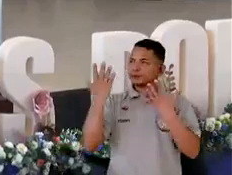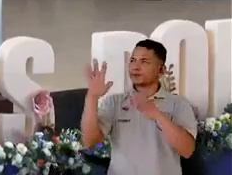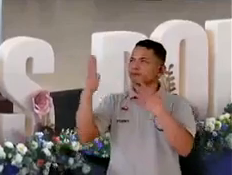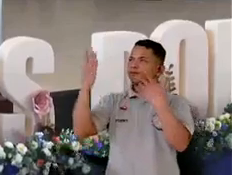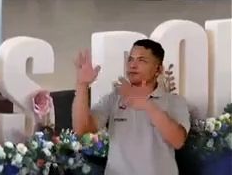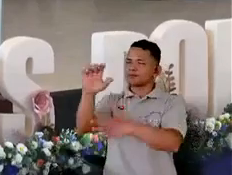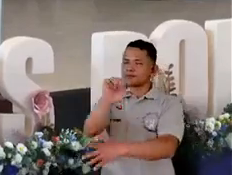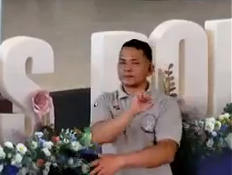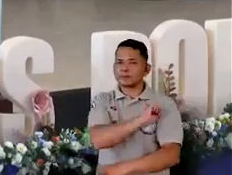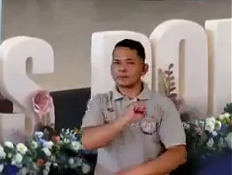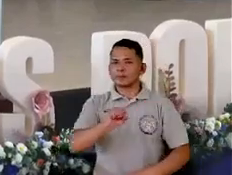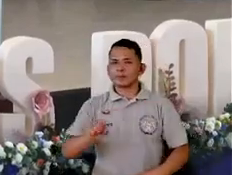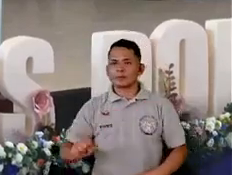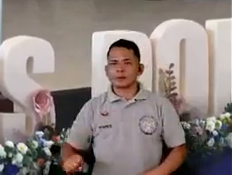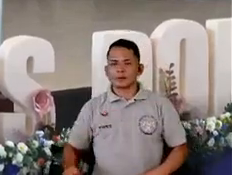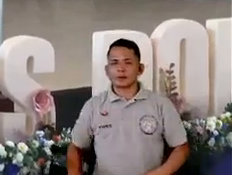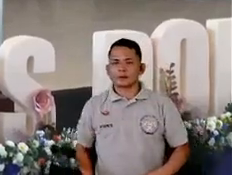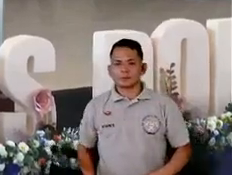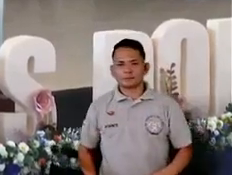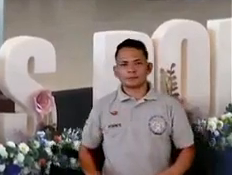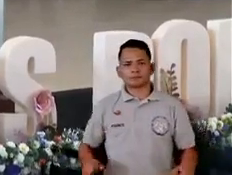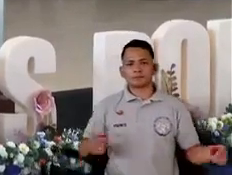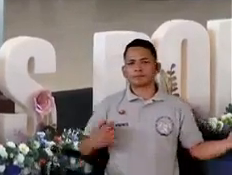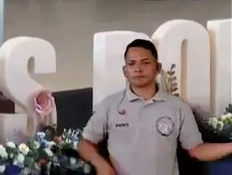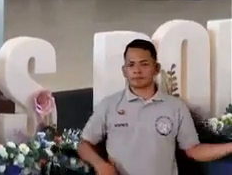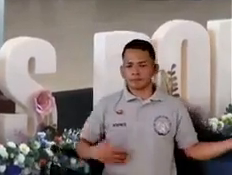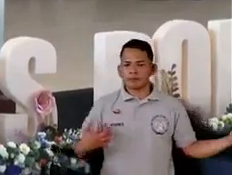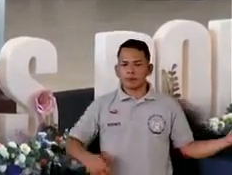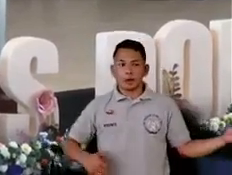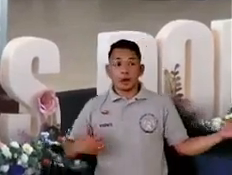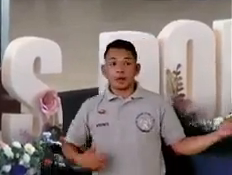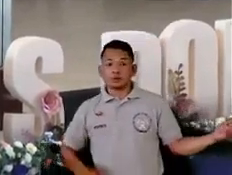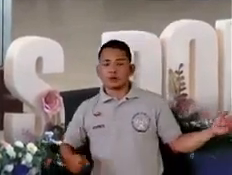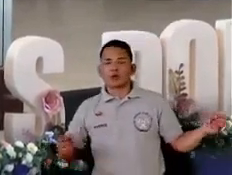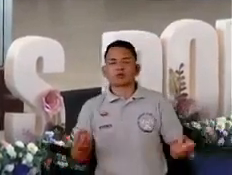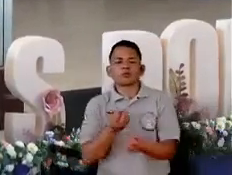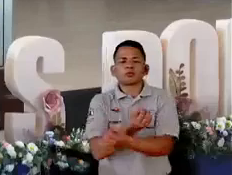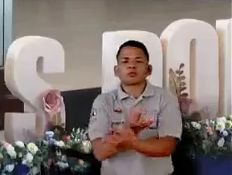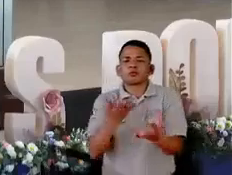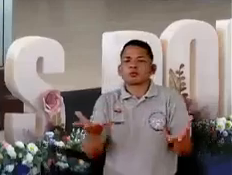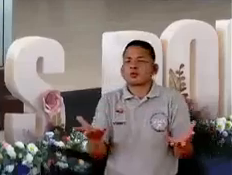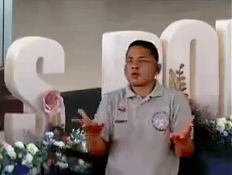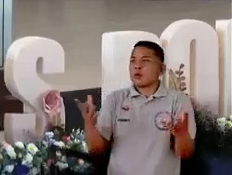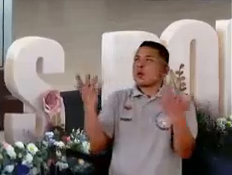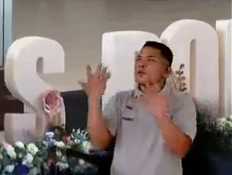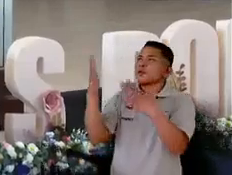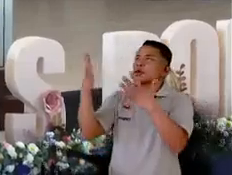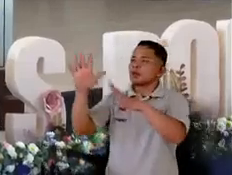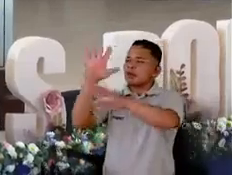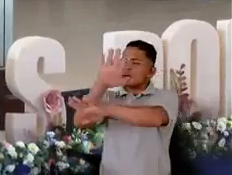alaba, Señor. Sí, Señor, ¿y cuánto le alaban en esta tarde?